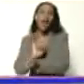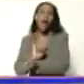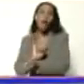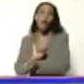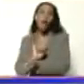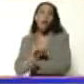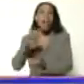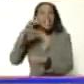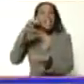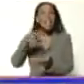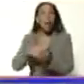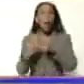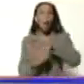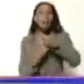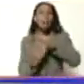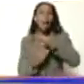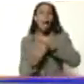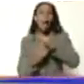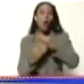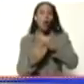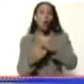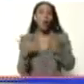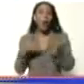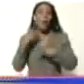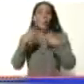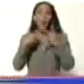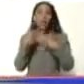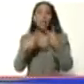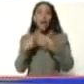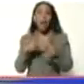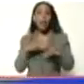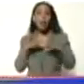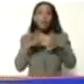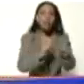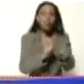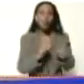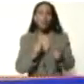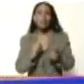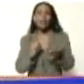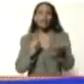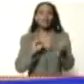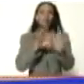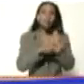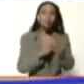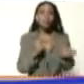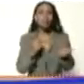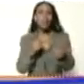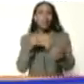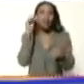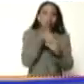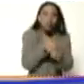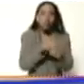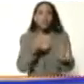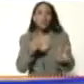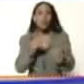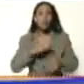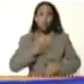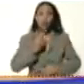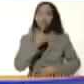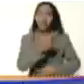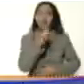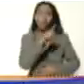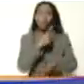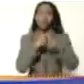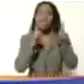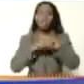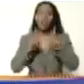Estados basados en la política de conquista, de rapiña, de colonización y pudiéramos decir en sus